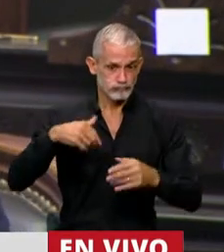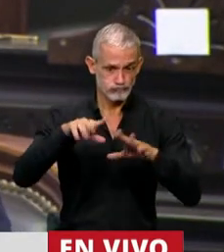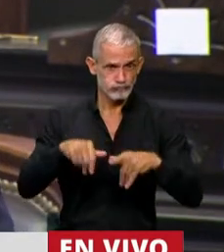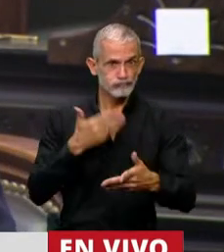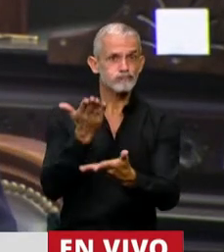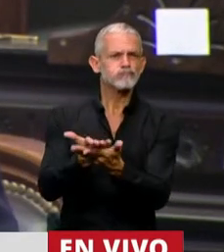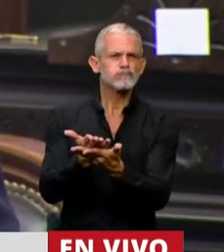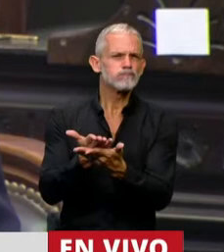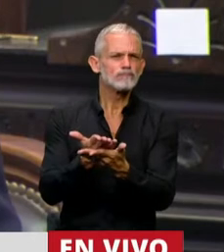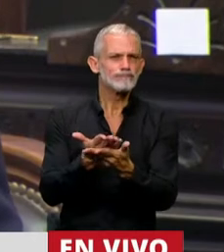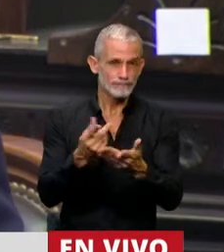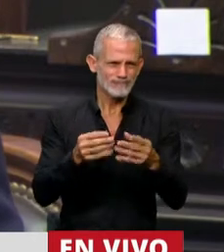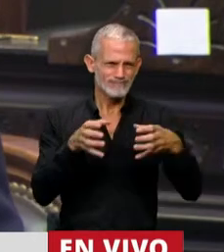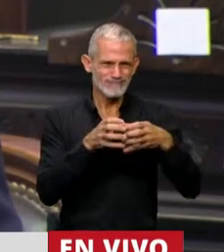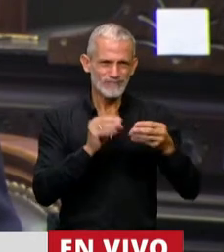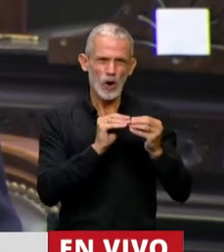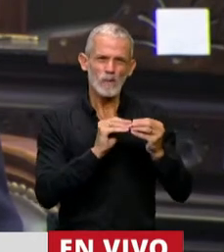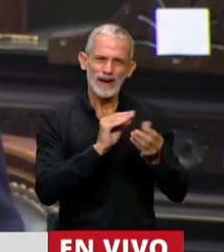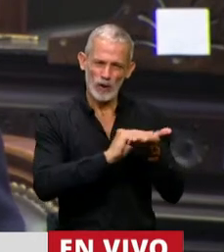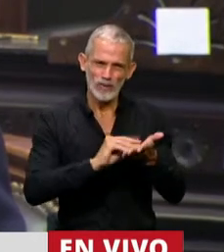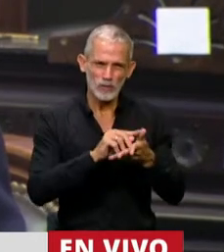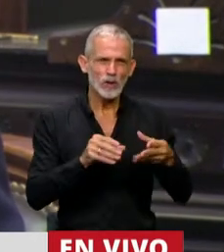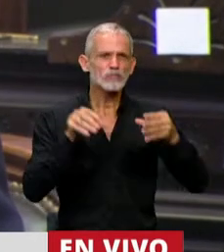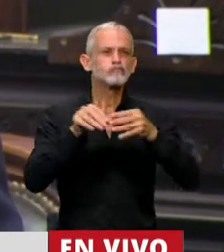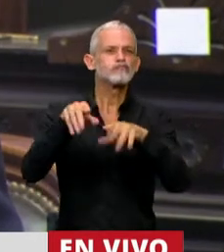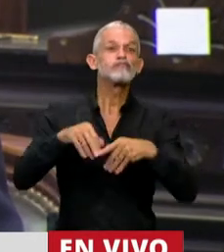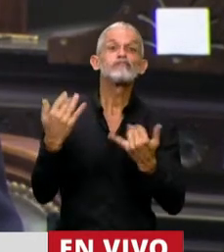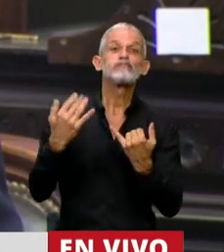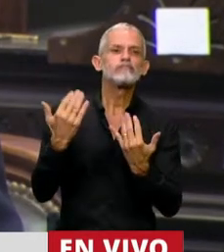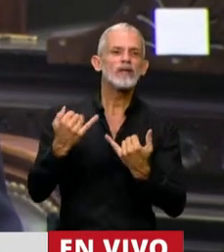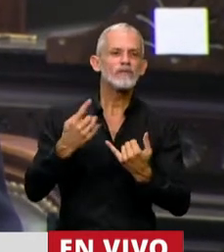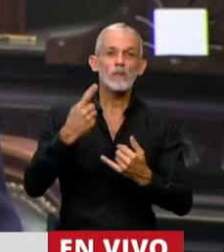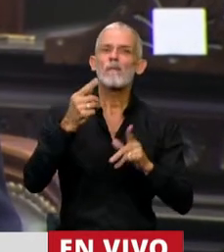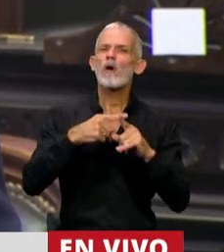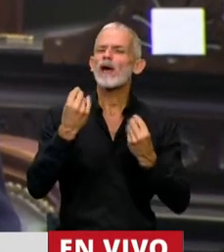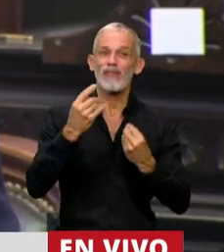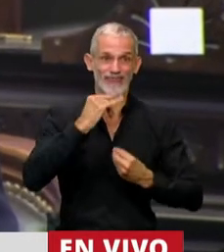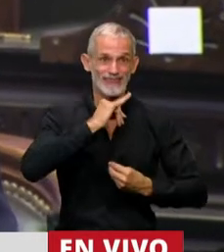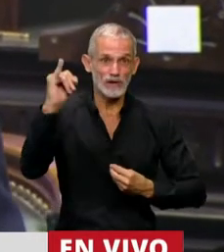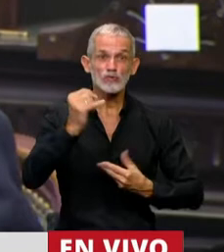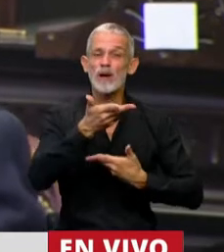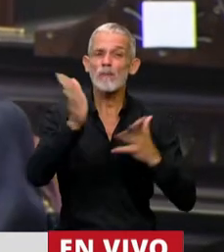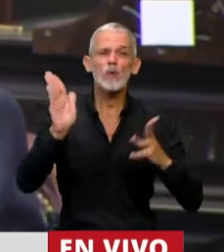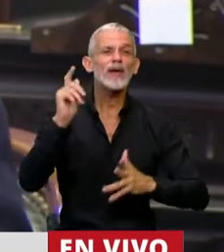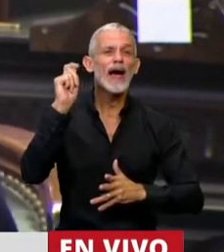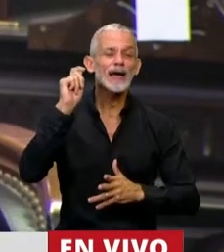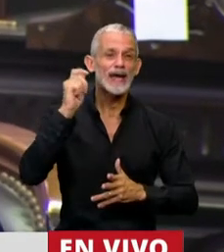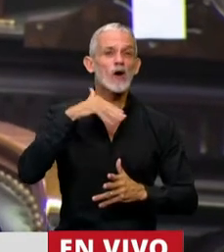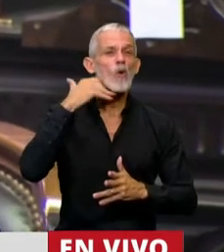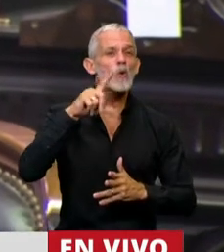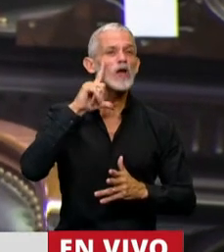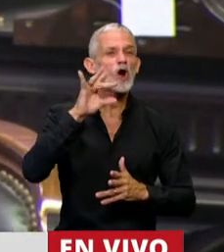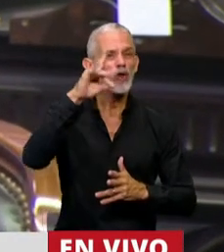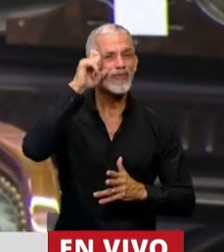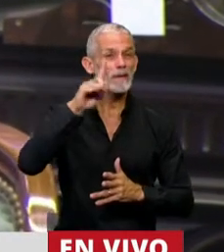que realicé acompañado de colegas diputados por la grave denuncia pública que le hizo Julio De